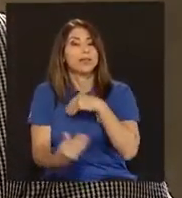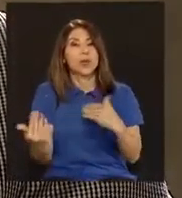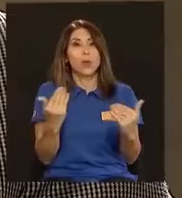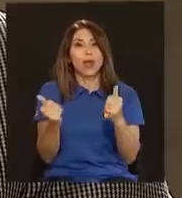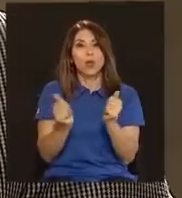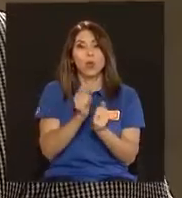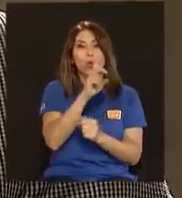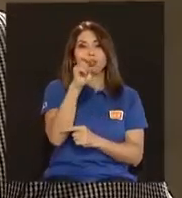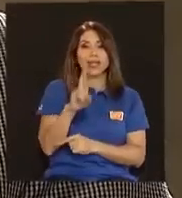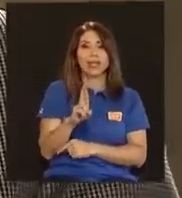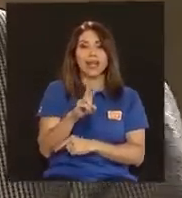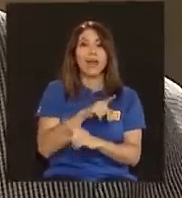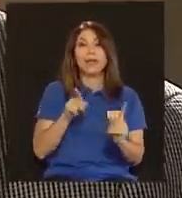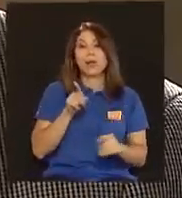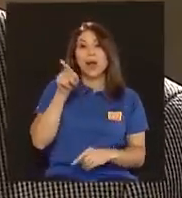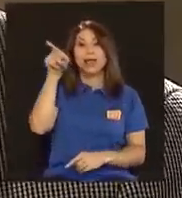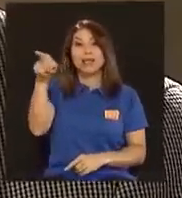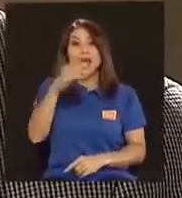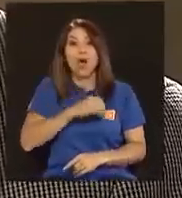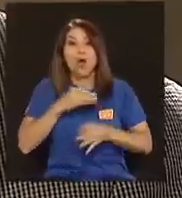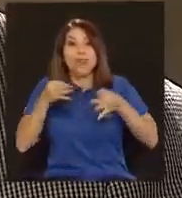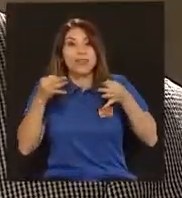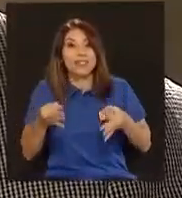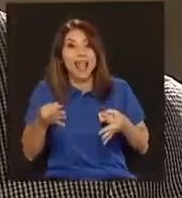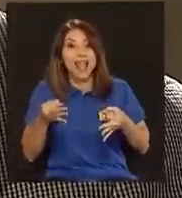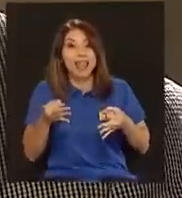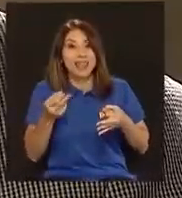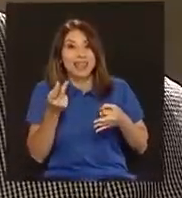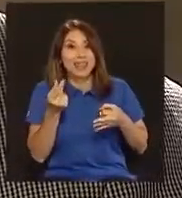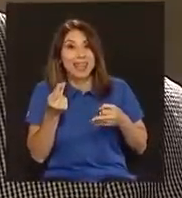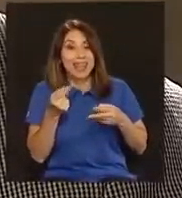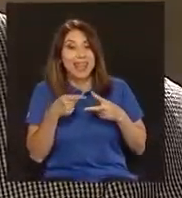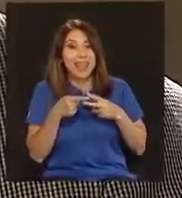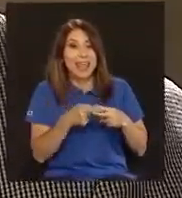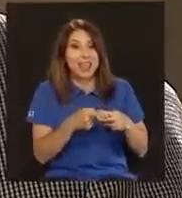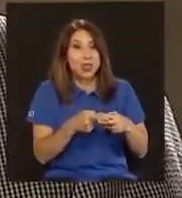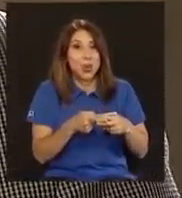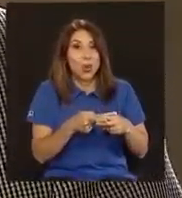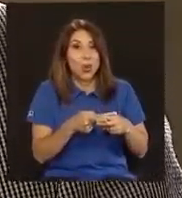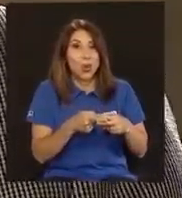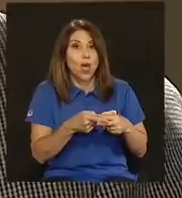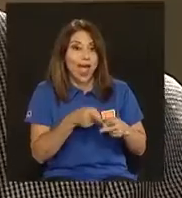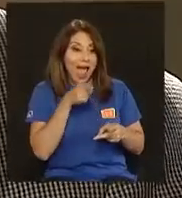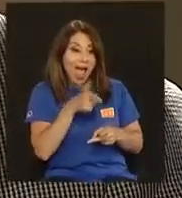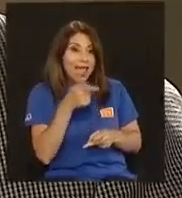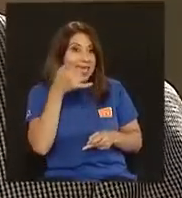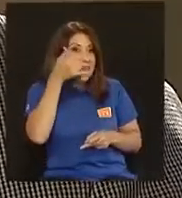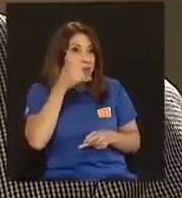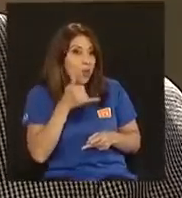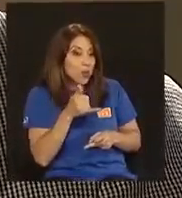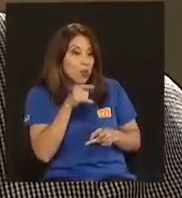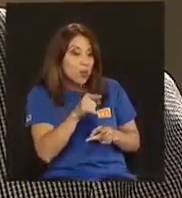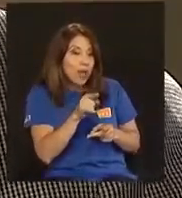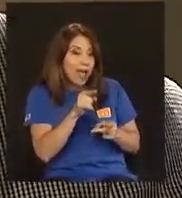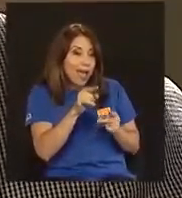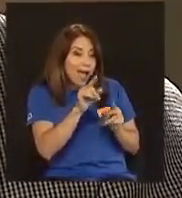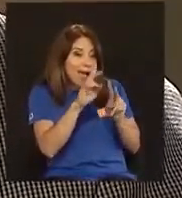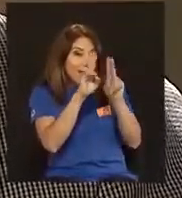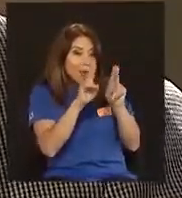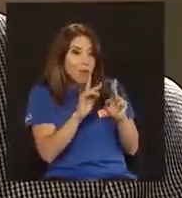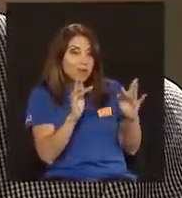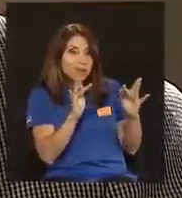crédito te imprime en una impresora portátil el pagaré, ahí mismo en tu comercio lo firmás, se lo